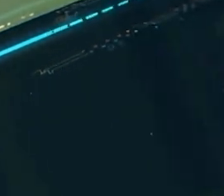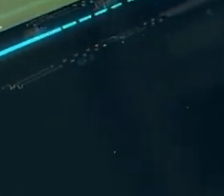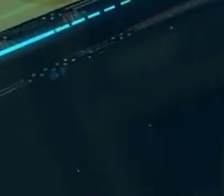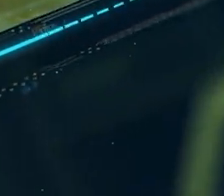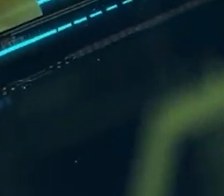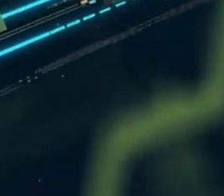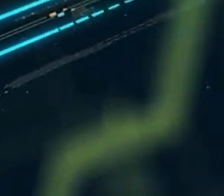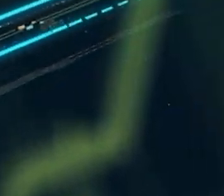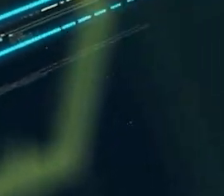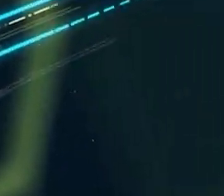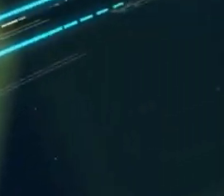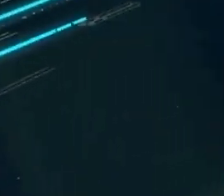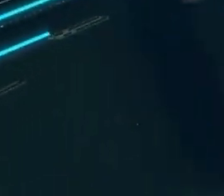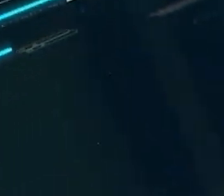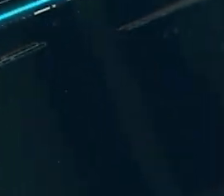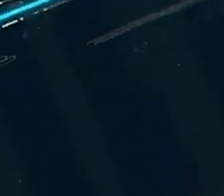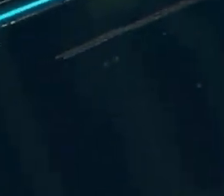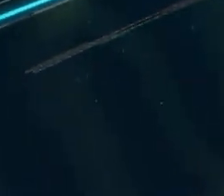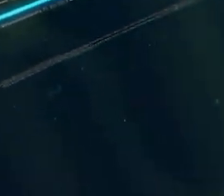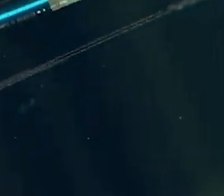El Campus.